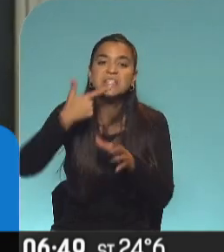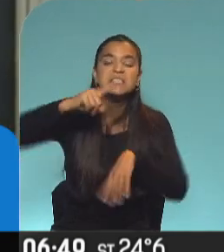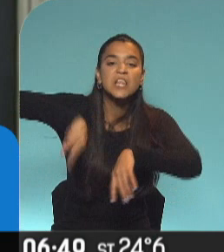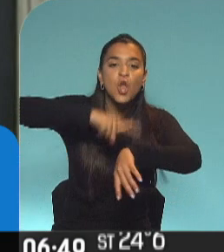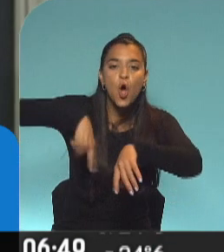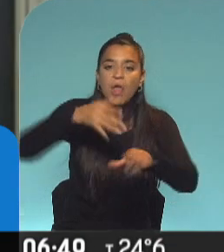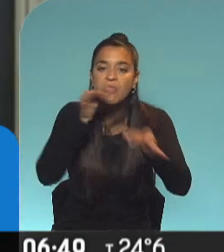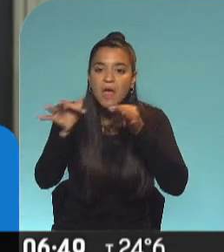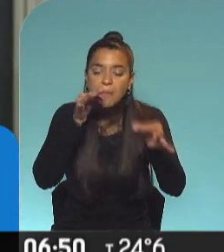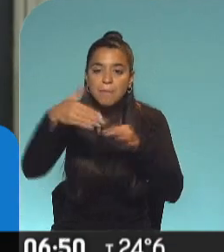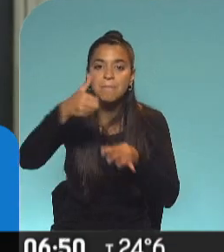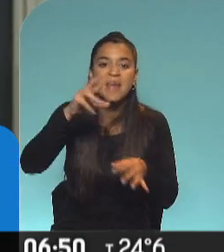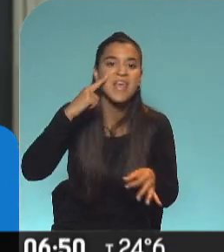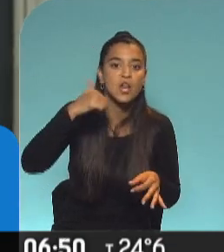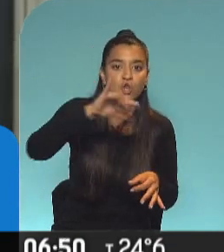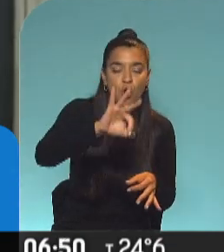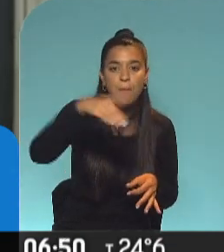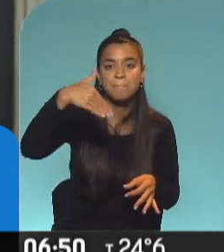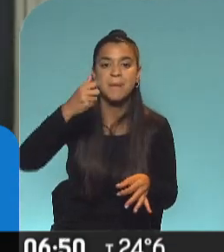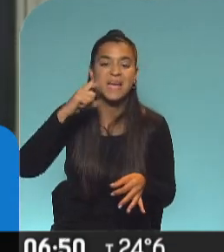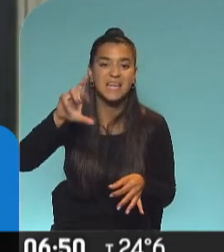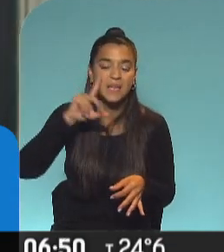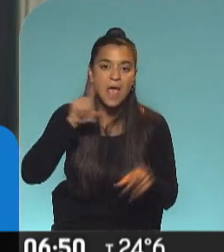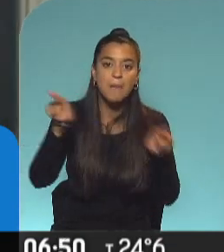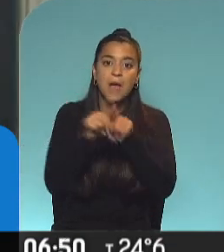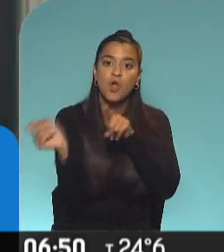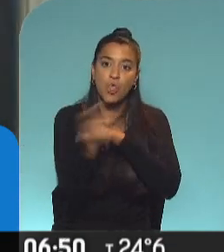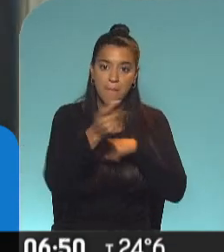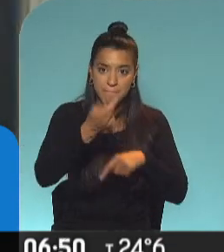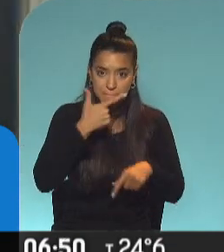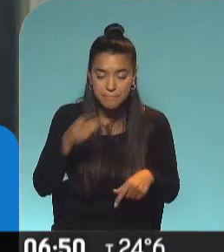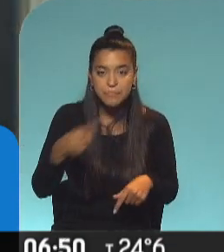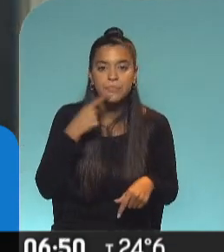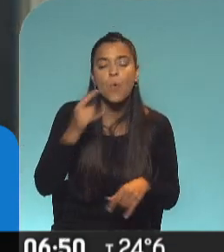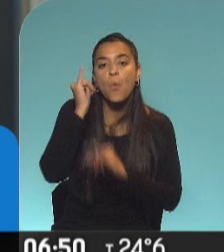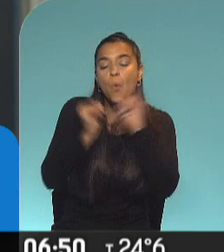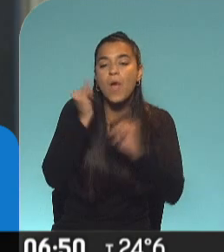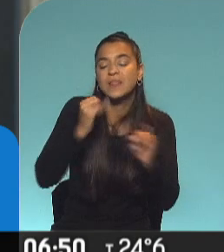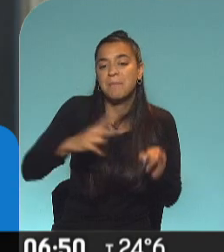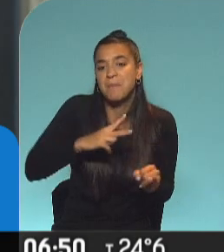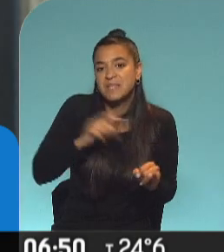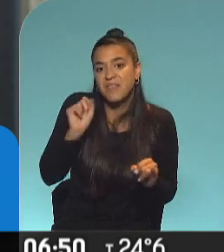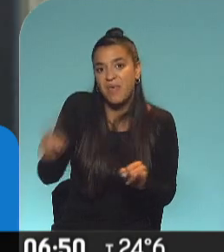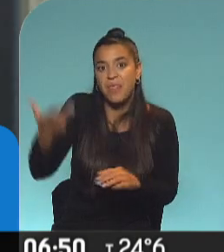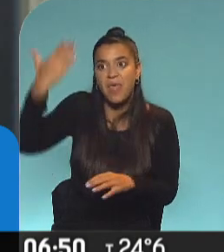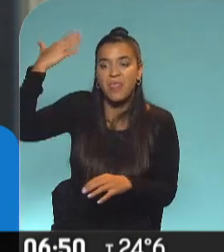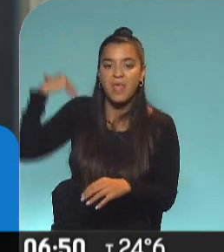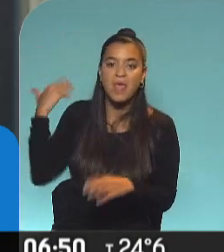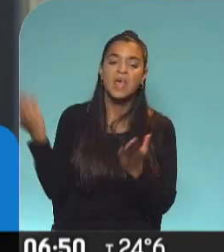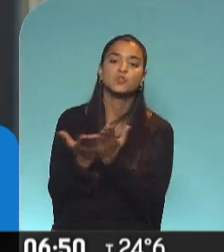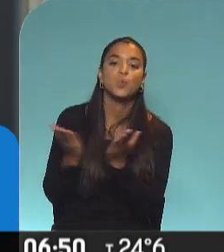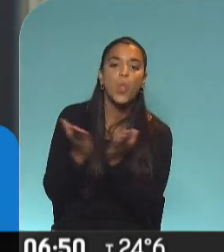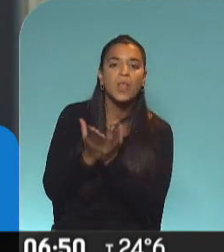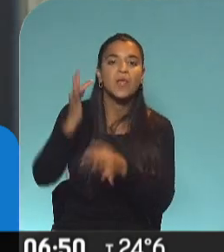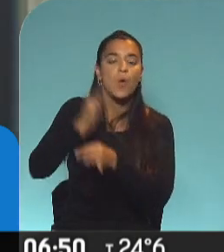de diálogos con Mariano Macri, hermano de Mauricio, y que cuenta intimidades del expresidente desde su época como estudiante